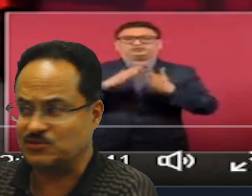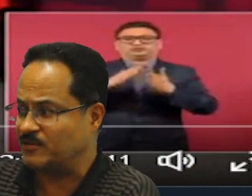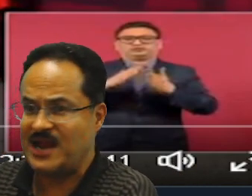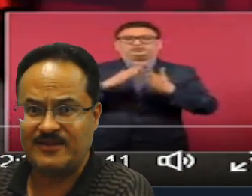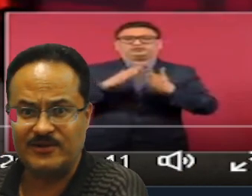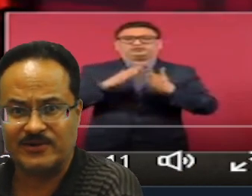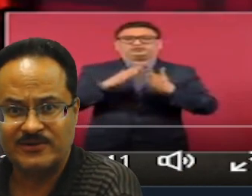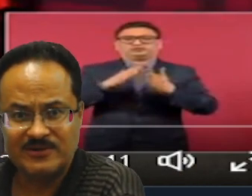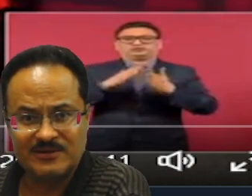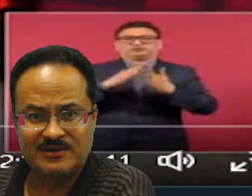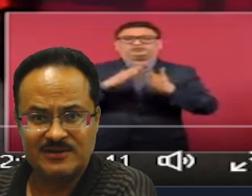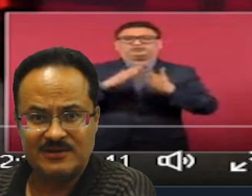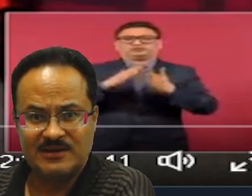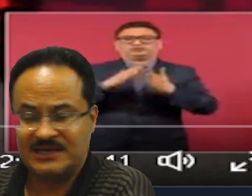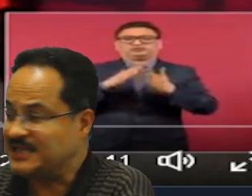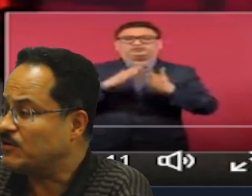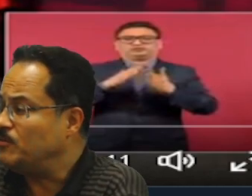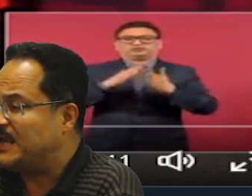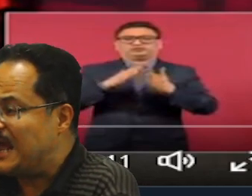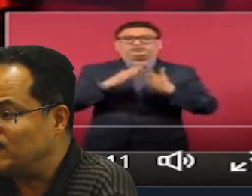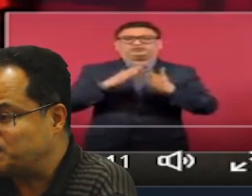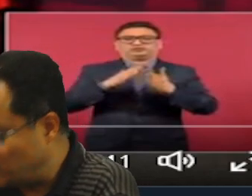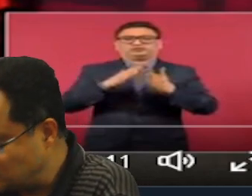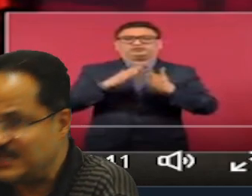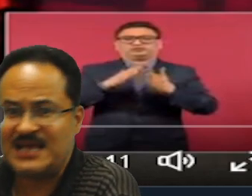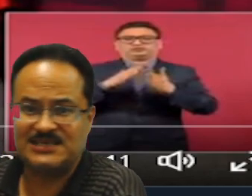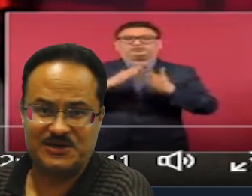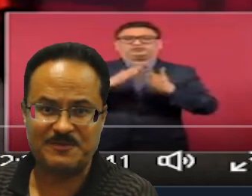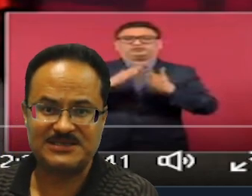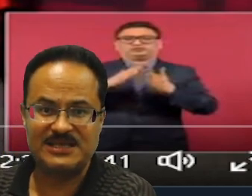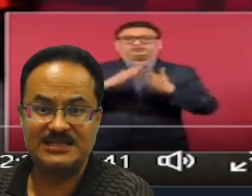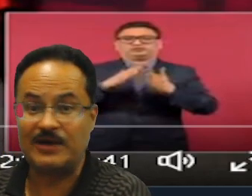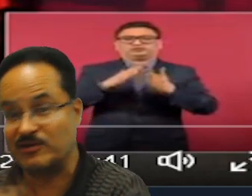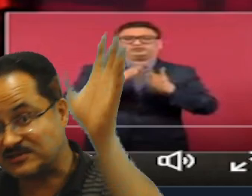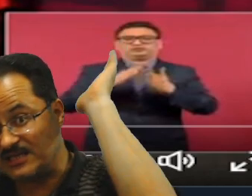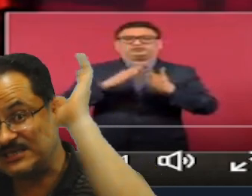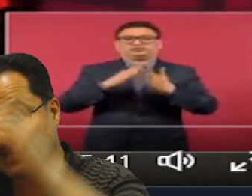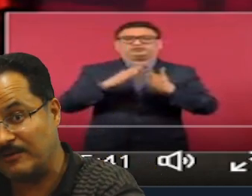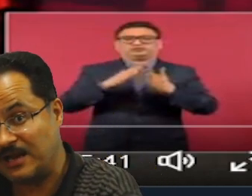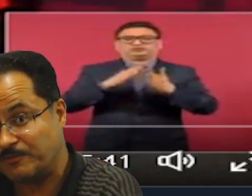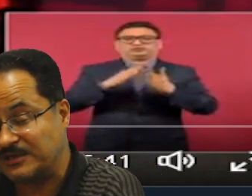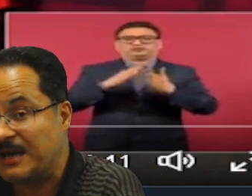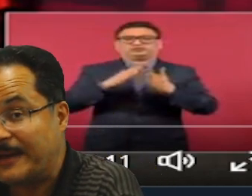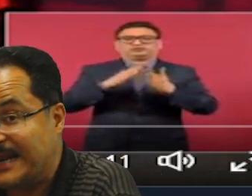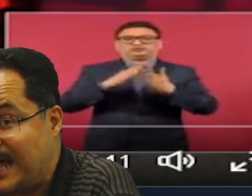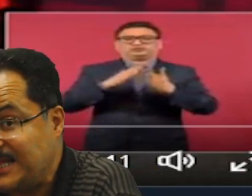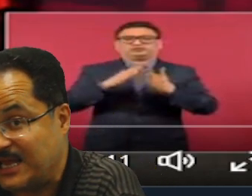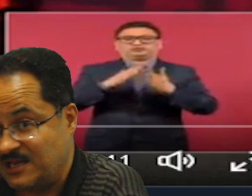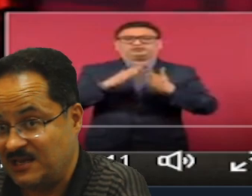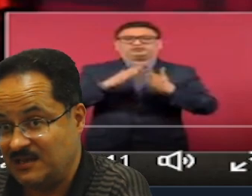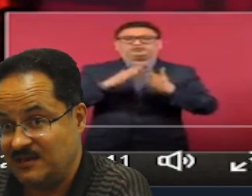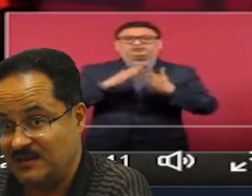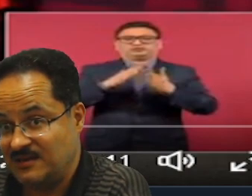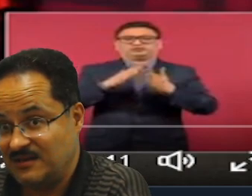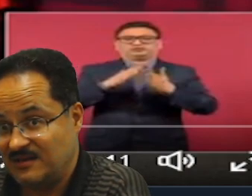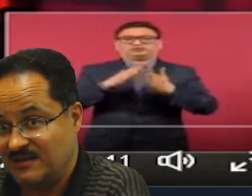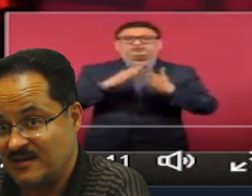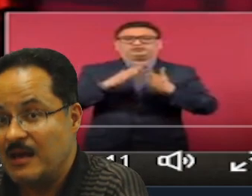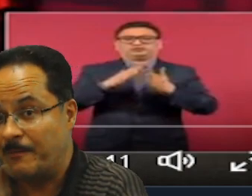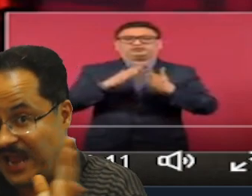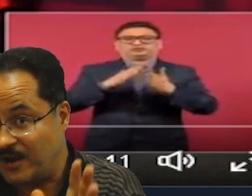usted en su gobierno están cobijados por ustedes señor presidente Aunque usted dice que no haya impunidad para nadie